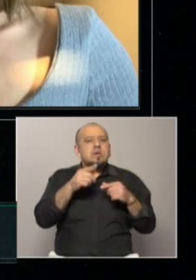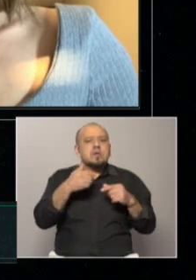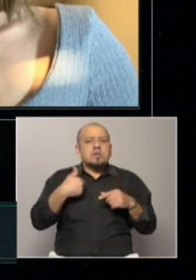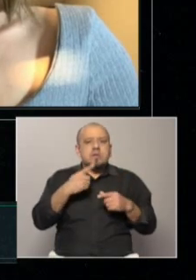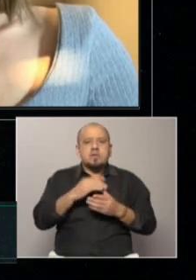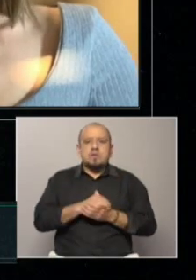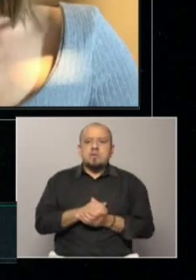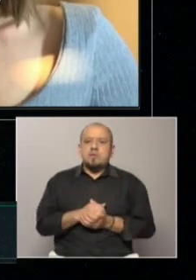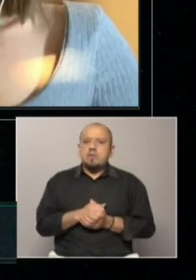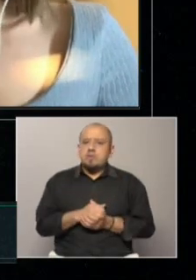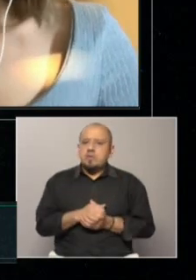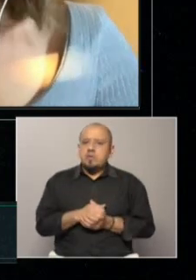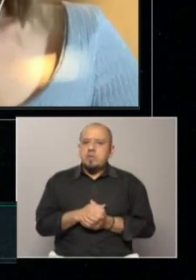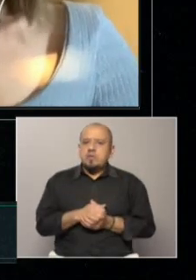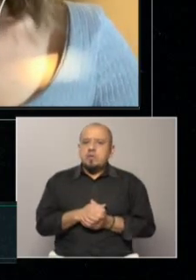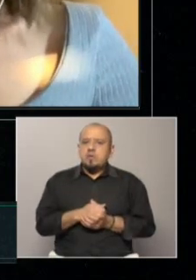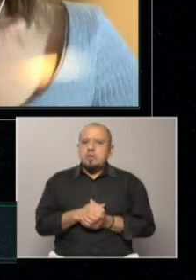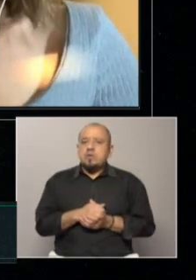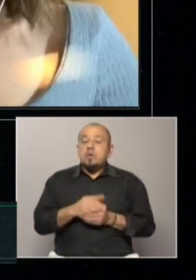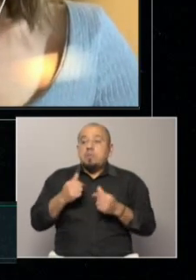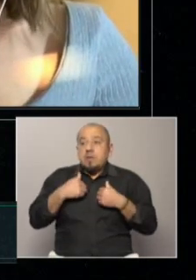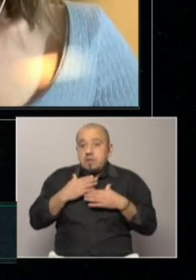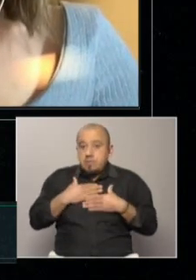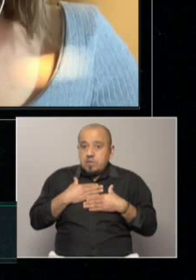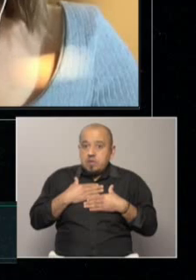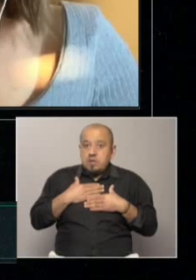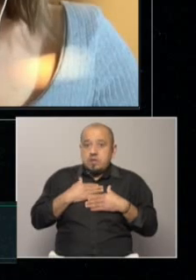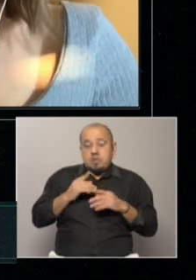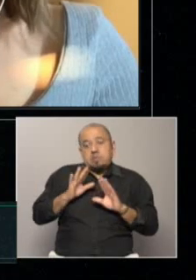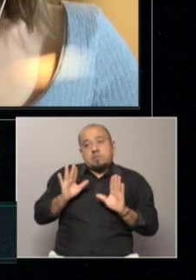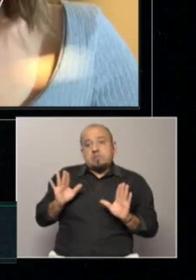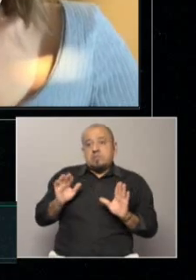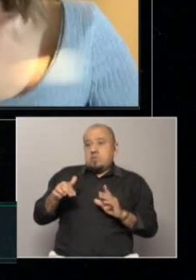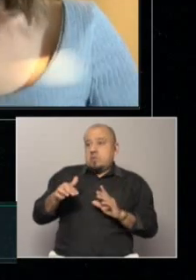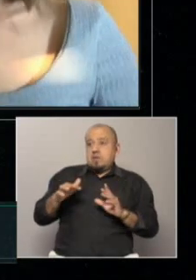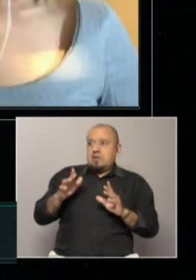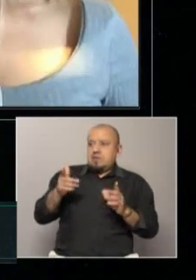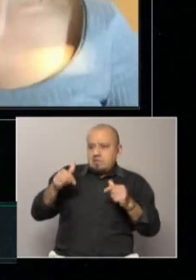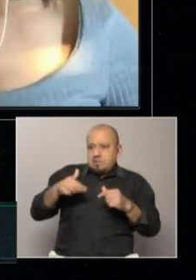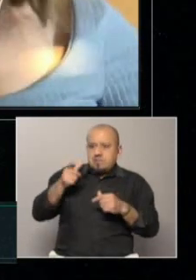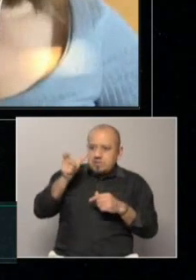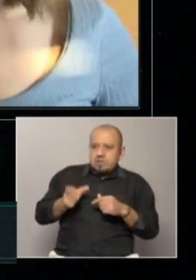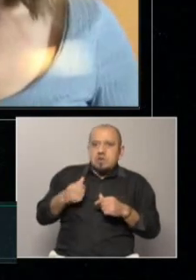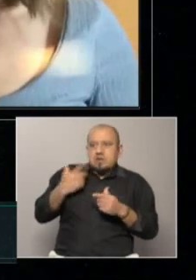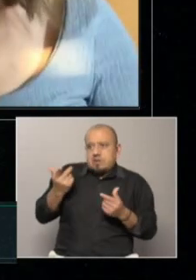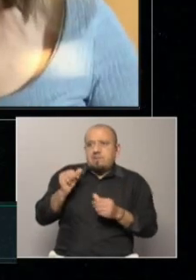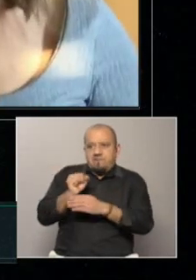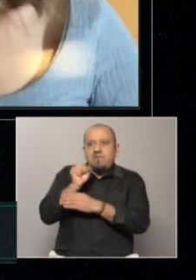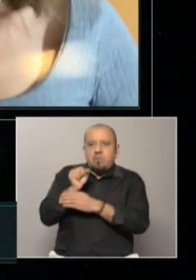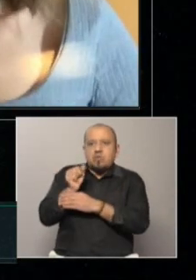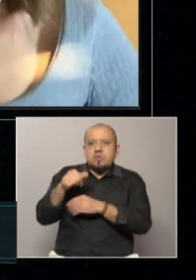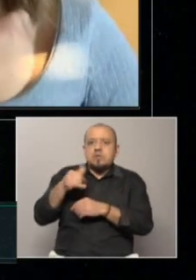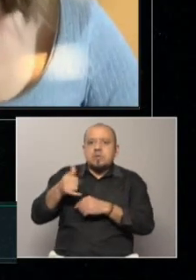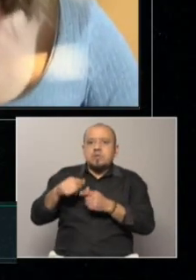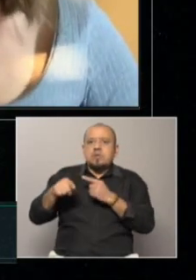país. Te cuento cómo fue. Para mí, de manera muy irresponsable, una conductora que acá es muy conocida, que tiene